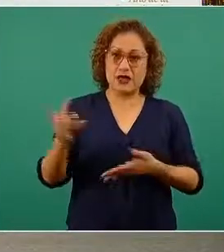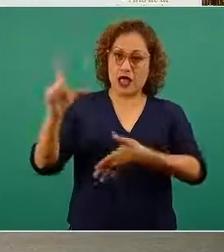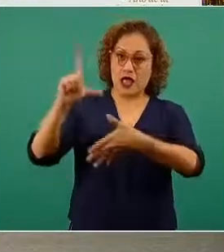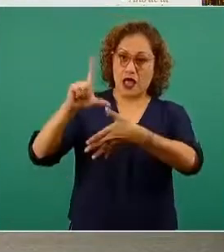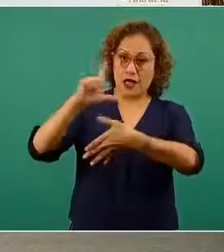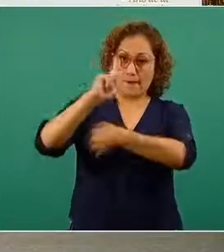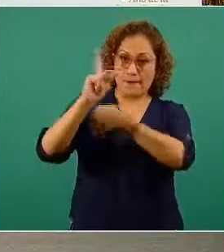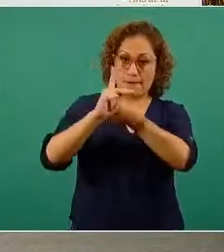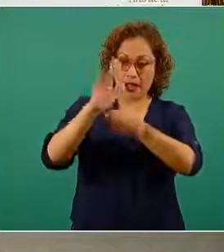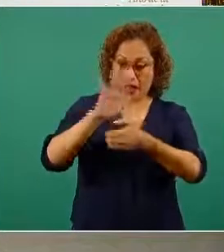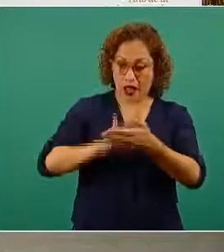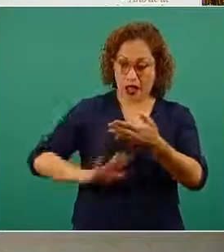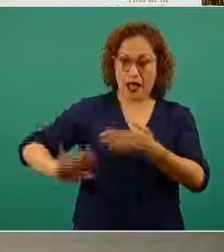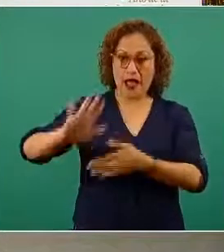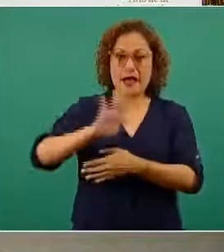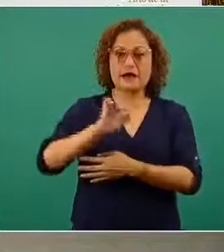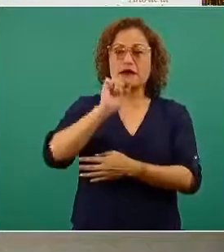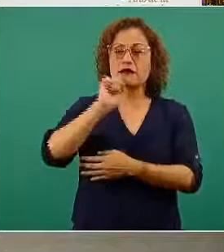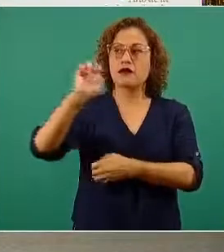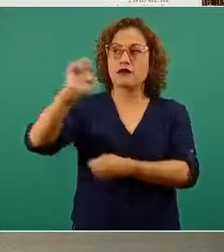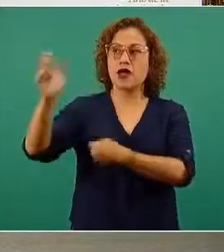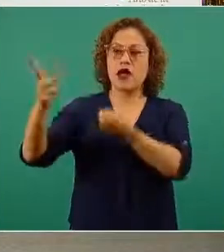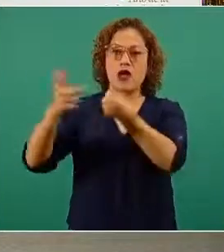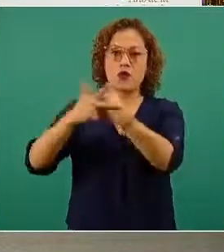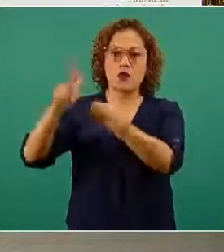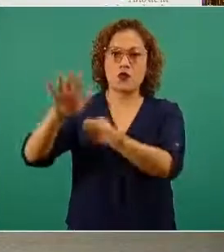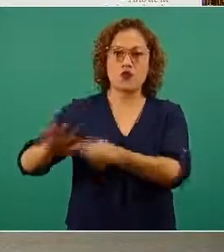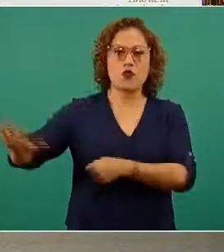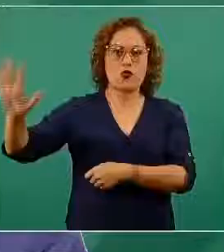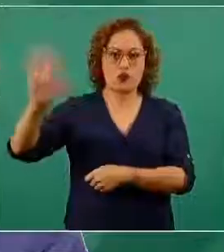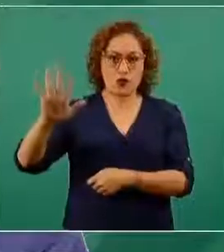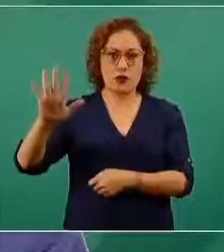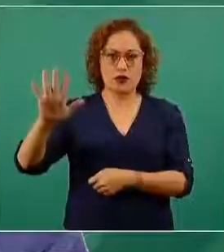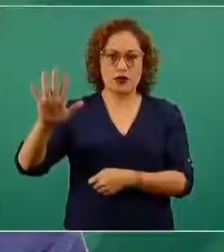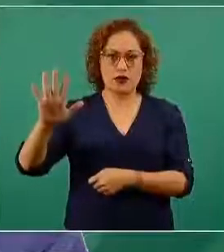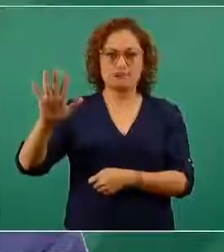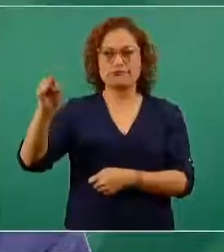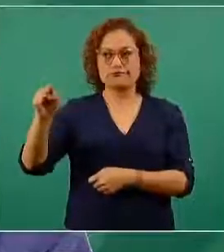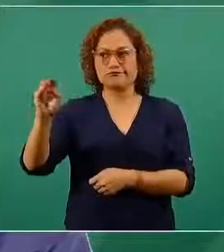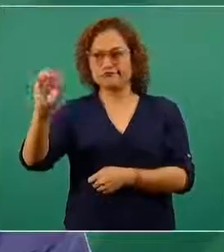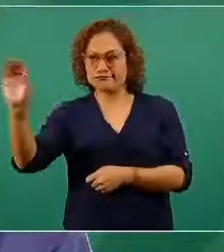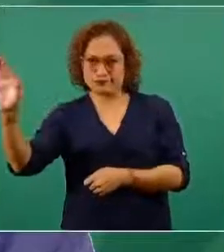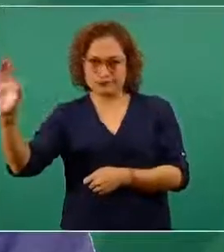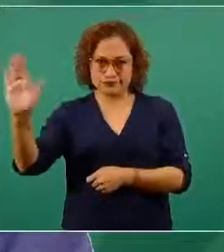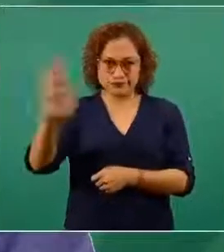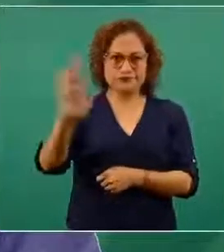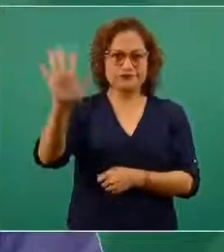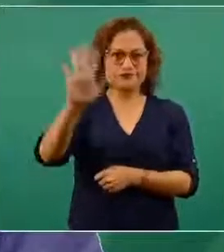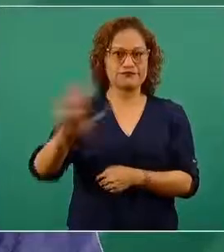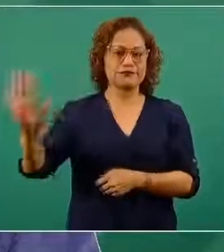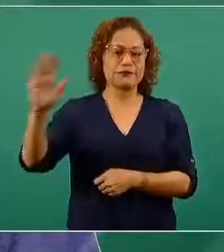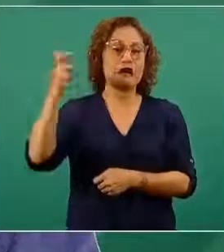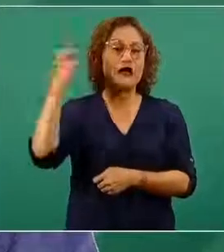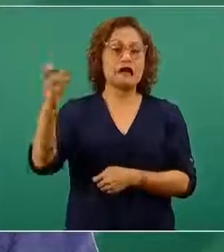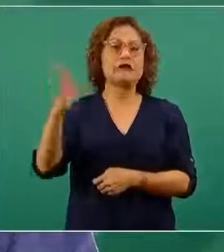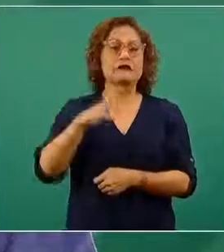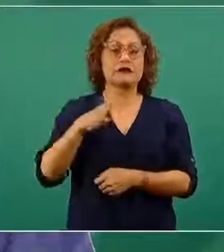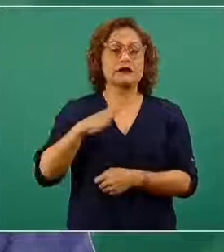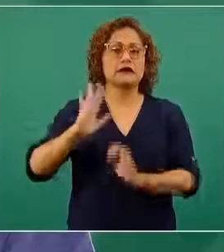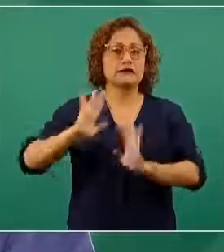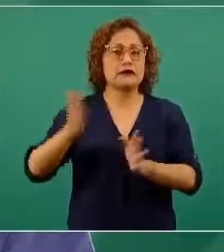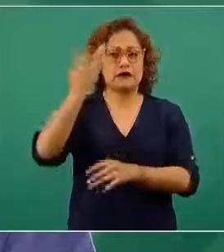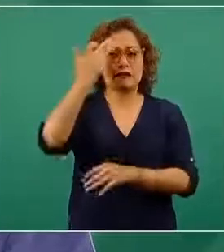Europa, inicialmente de Europa Occidental y posteriormente también de Europa Oriental, desde hace varias